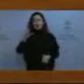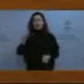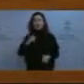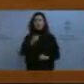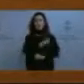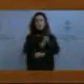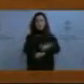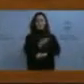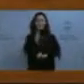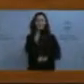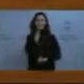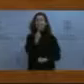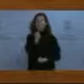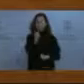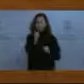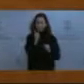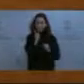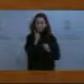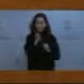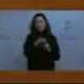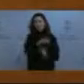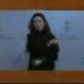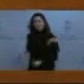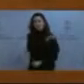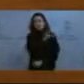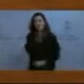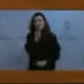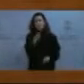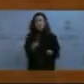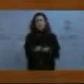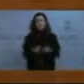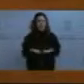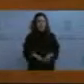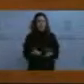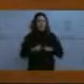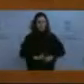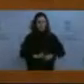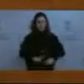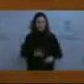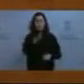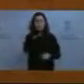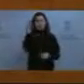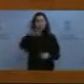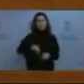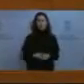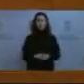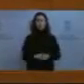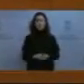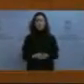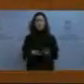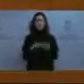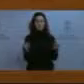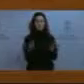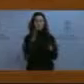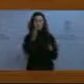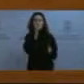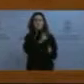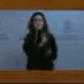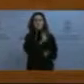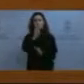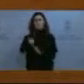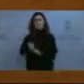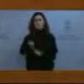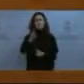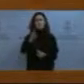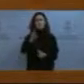yo le llamo la institución de la respiración asistida. Cuando algo no encontramos qué podemos hacer para que siga abierto, lo metemos en Recrea, pero claro, eso no